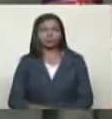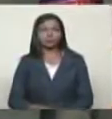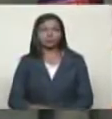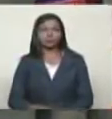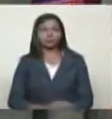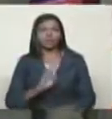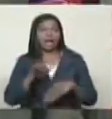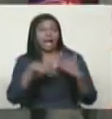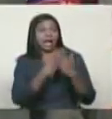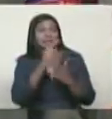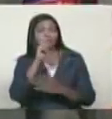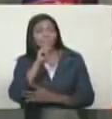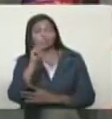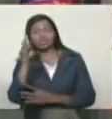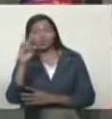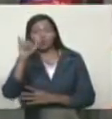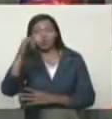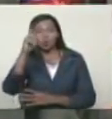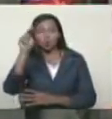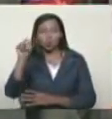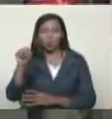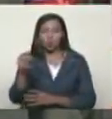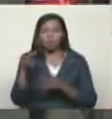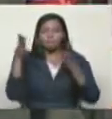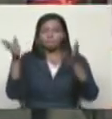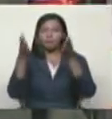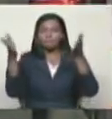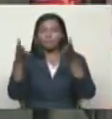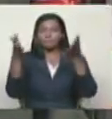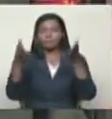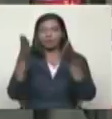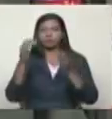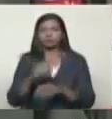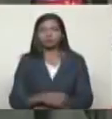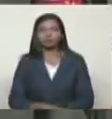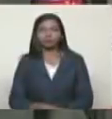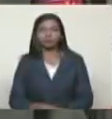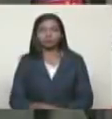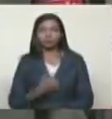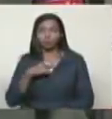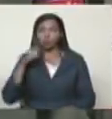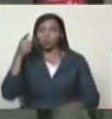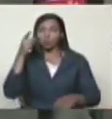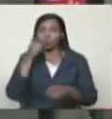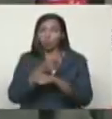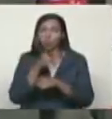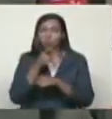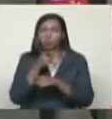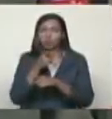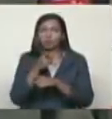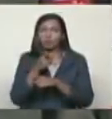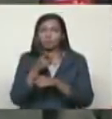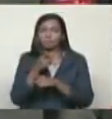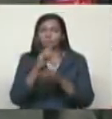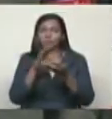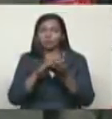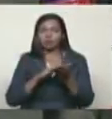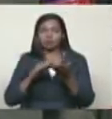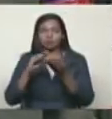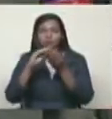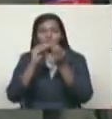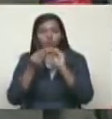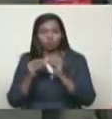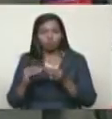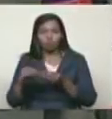Hasta el 21 de junio está el alistamiento. Y yo di una orden para mejorar el